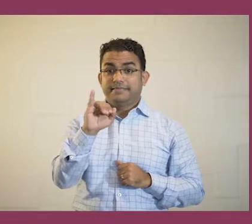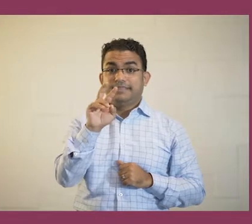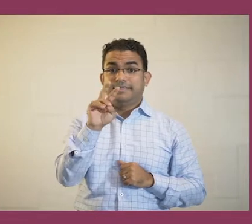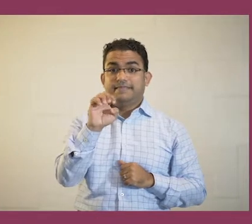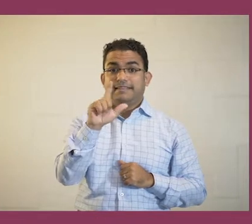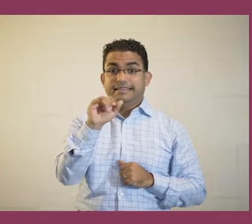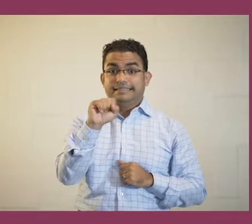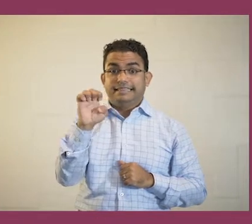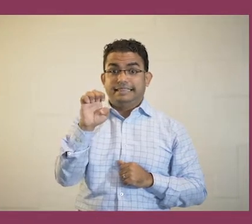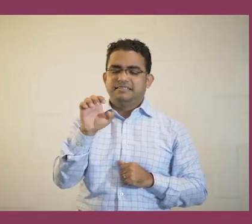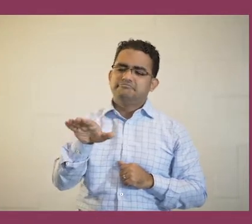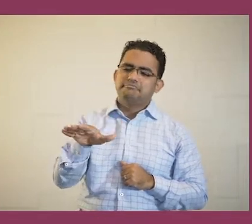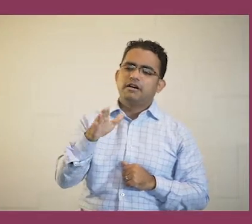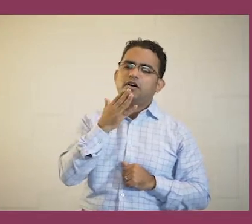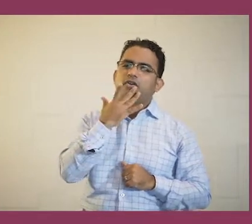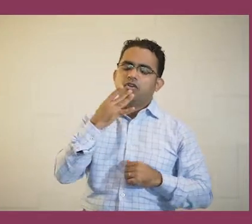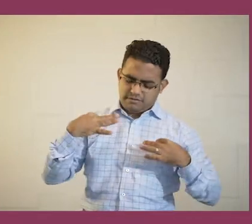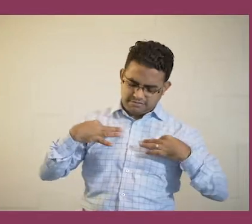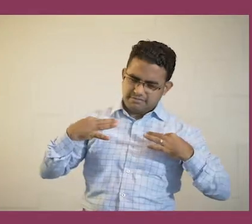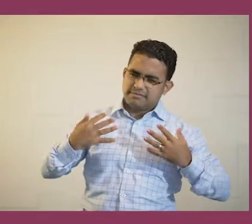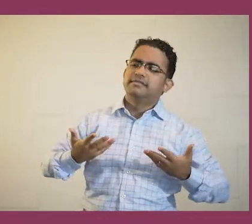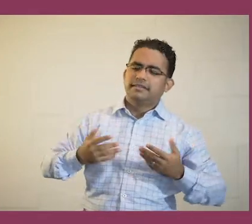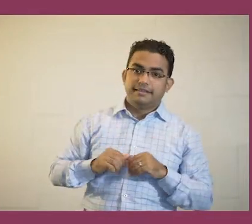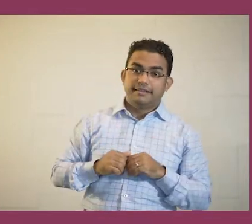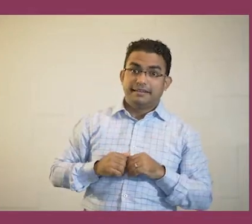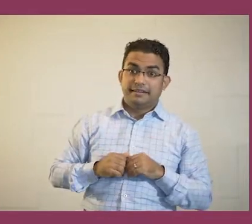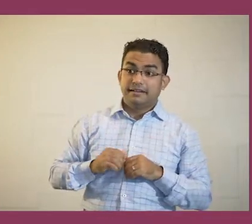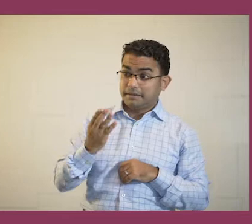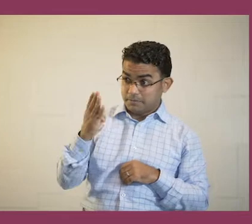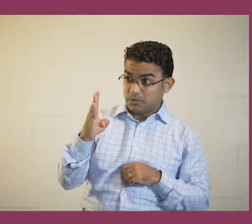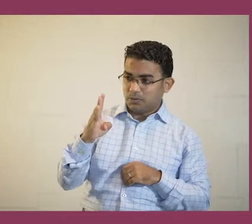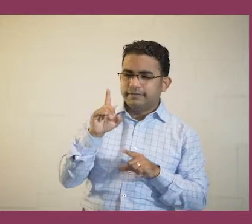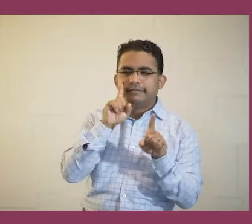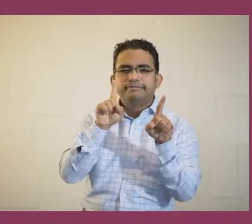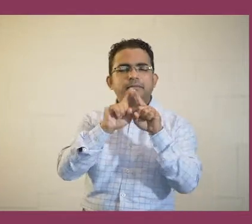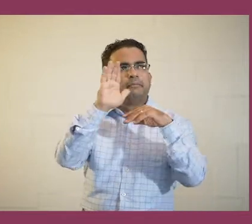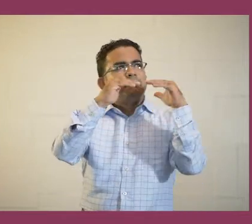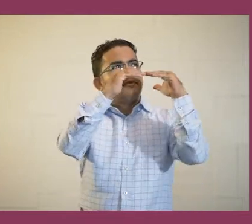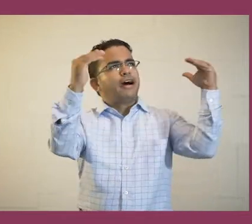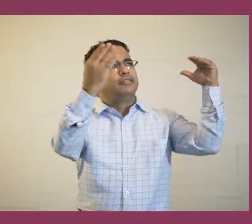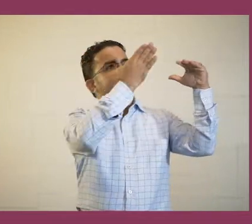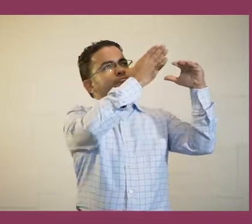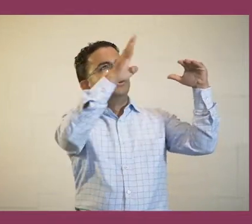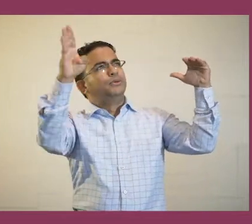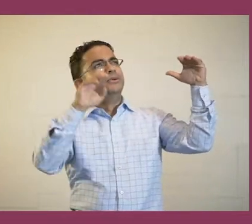Ibelice, ¿de qué color es mi camisa? ¿Azul como el azul del cielo?